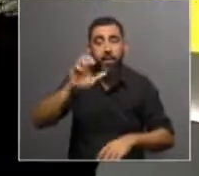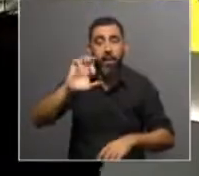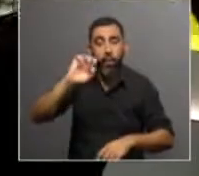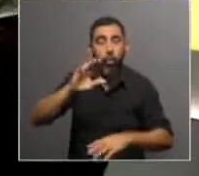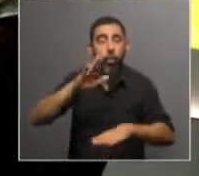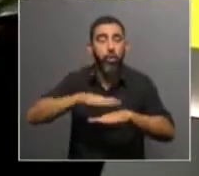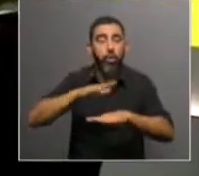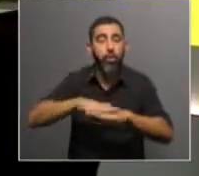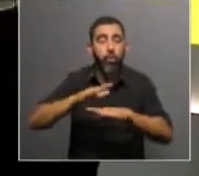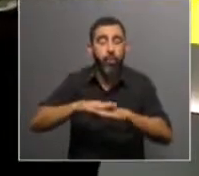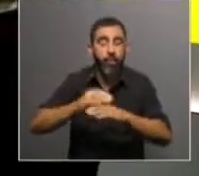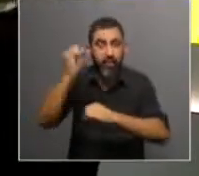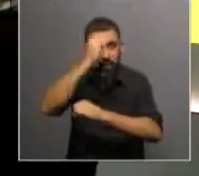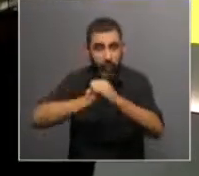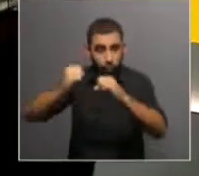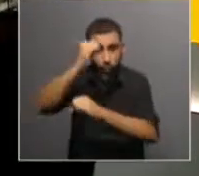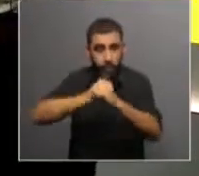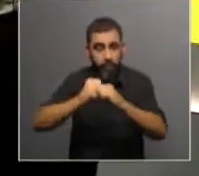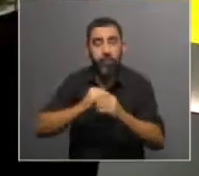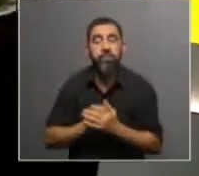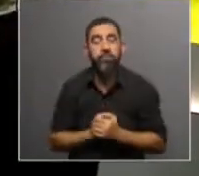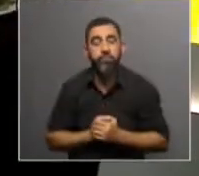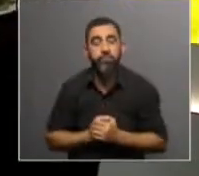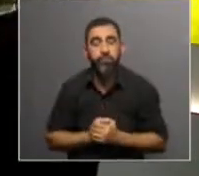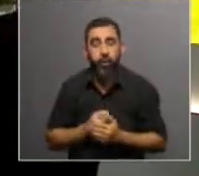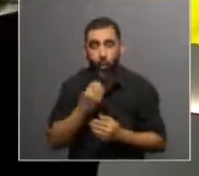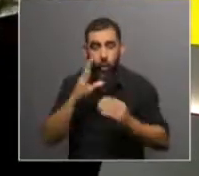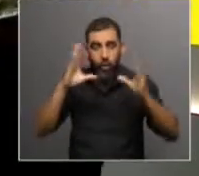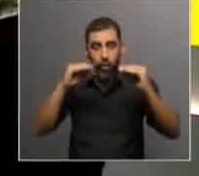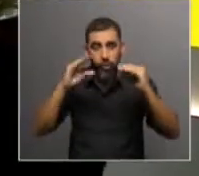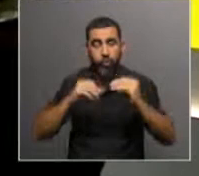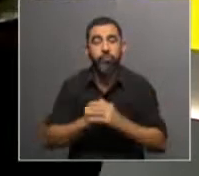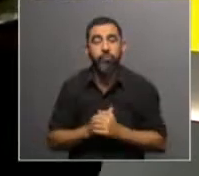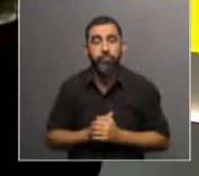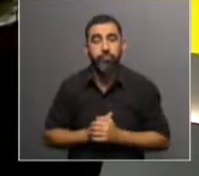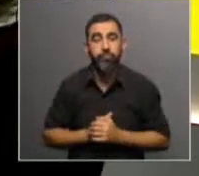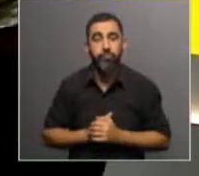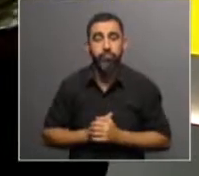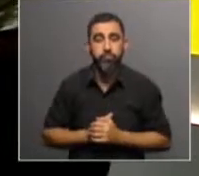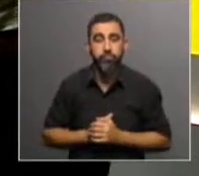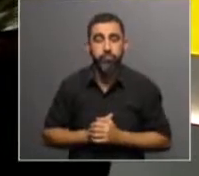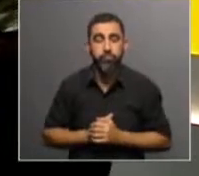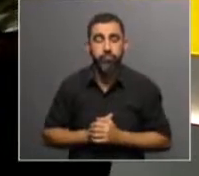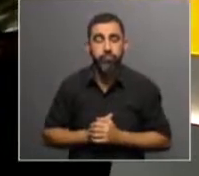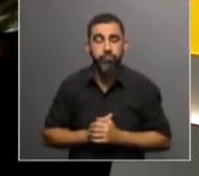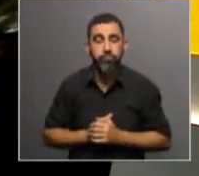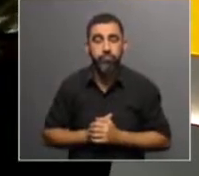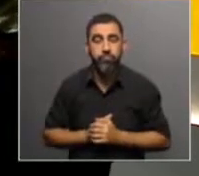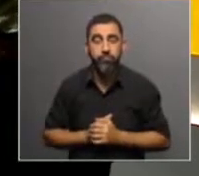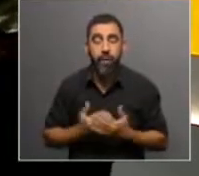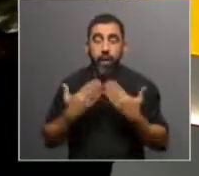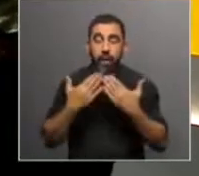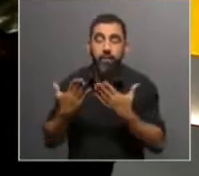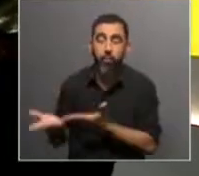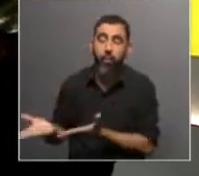UTEC. Juan, ¿cómo estás? Buenas tardes, buenas noches. Buenas noches. Bienvenidos a Sobreciencia. Muchas gracias por la